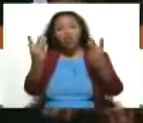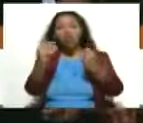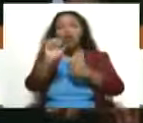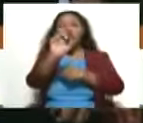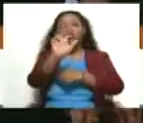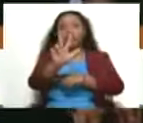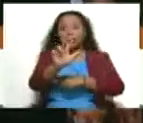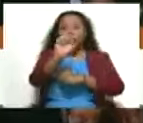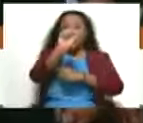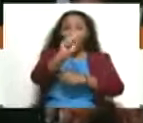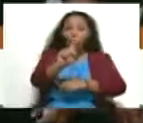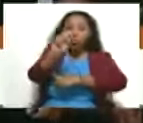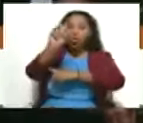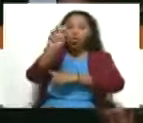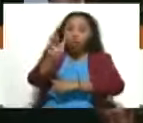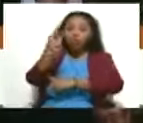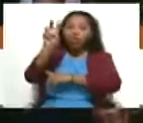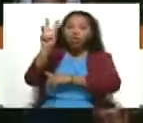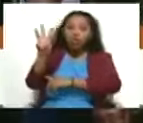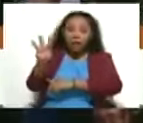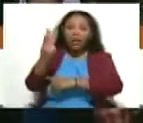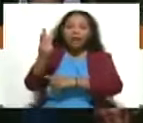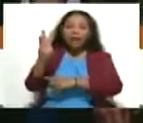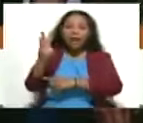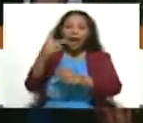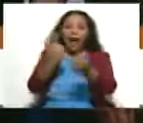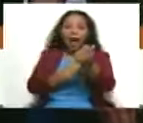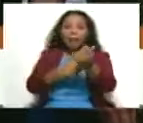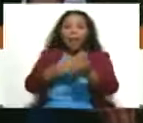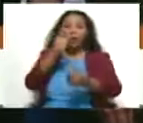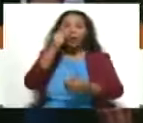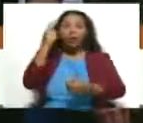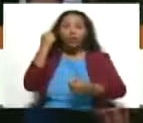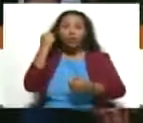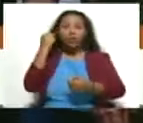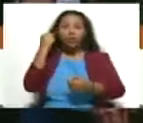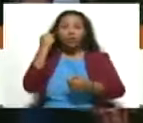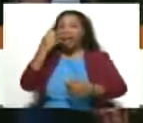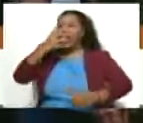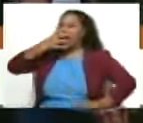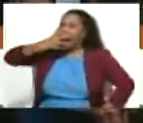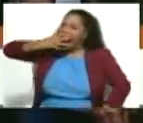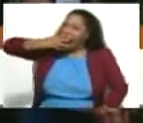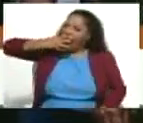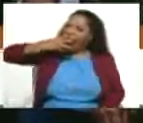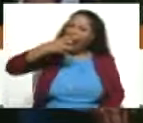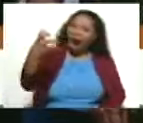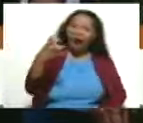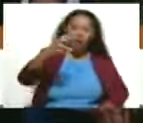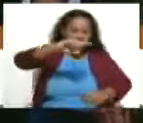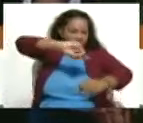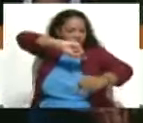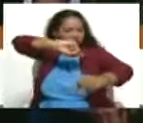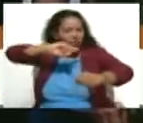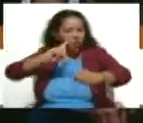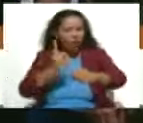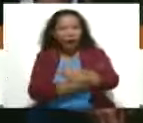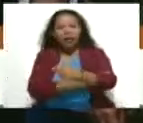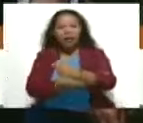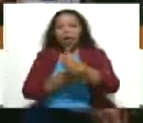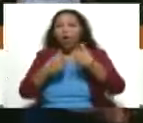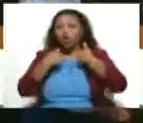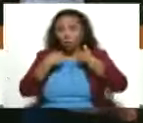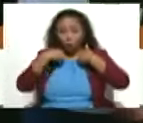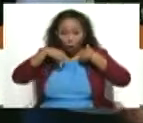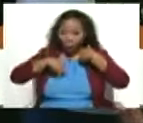tres, quiero, mis hermanos y hermanas, que gritemos con fuerza. Yo no puedo gritar hoy